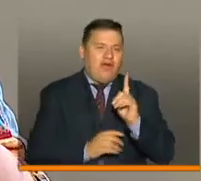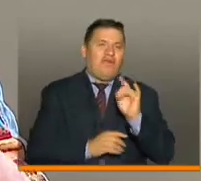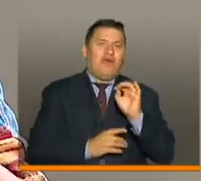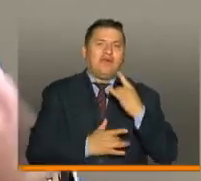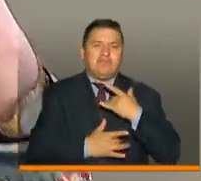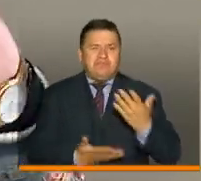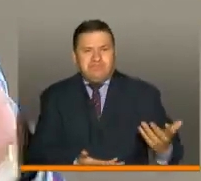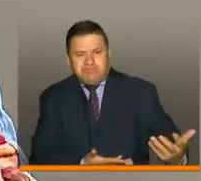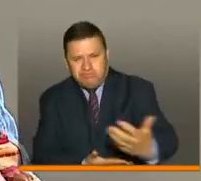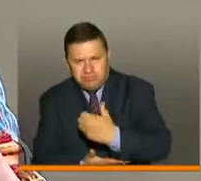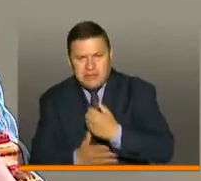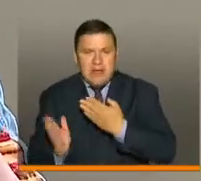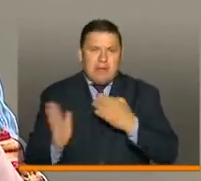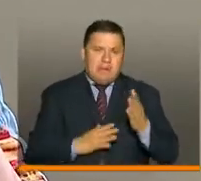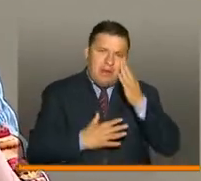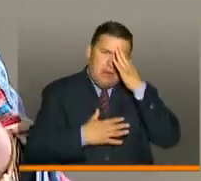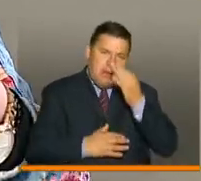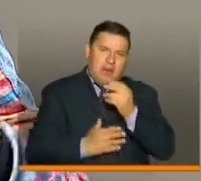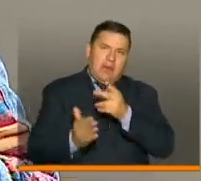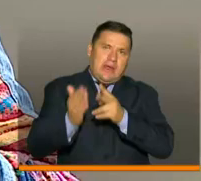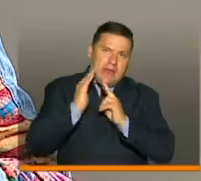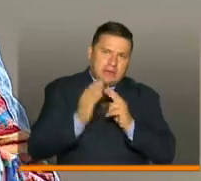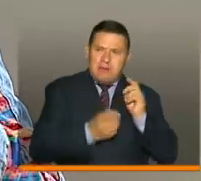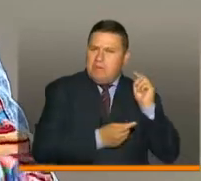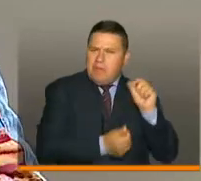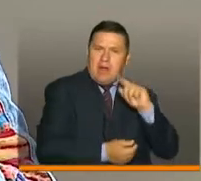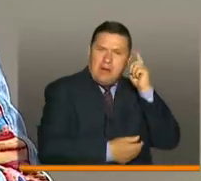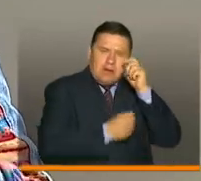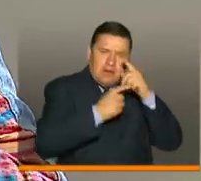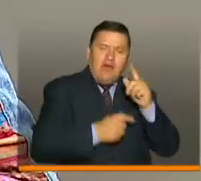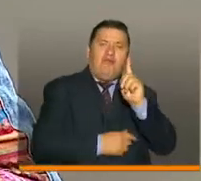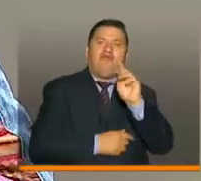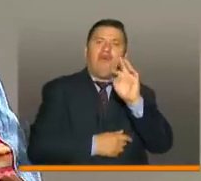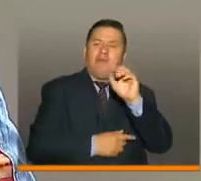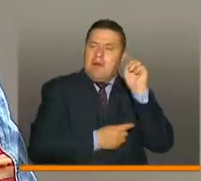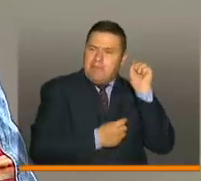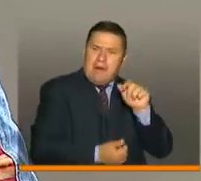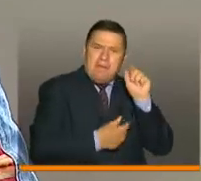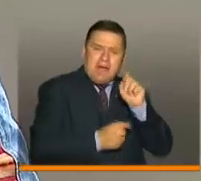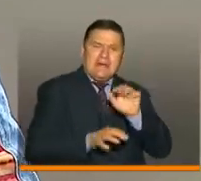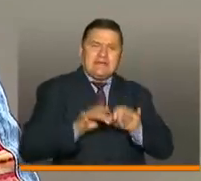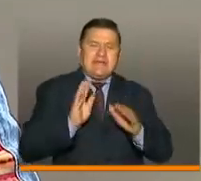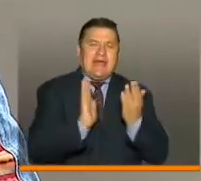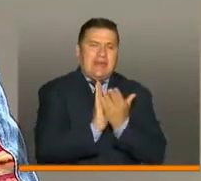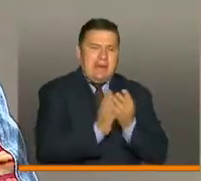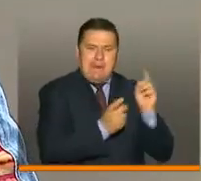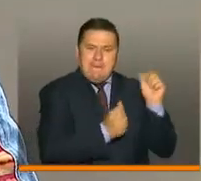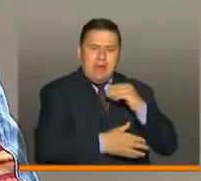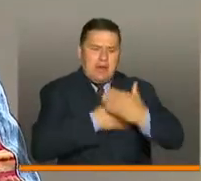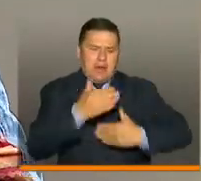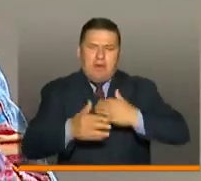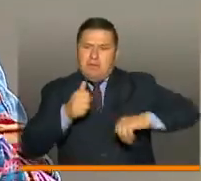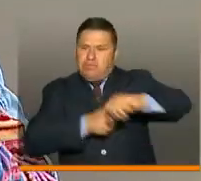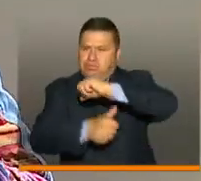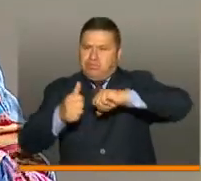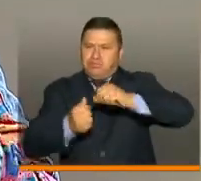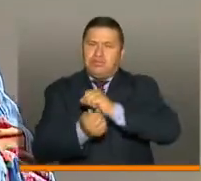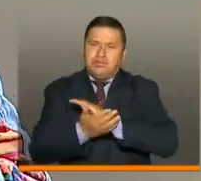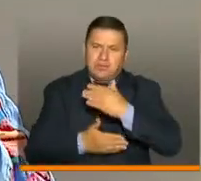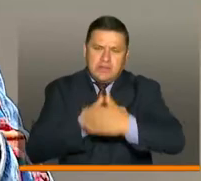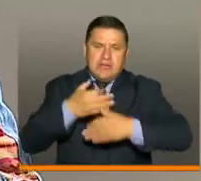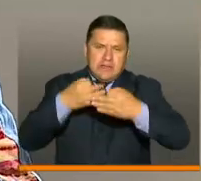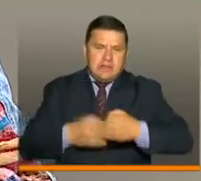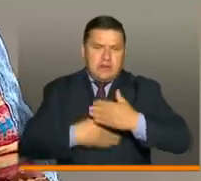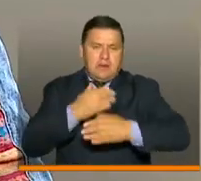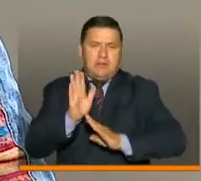de Solidaridad, al Plan de Alivios de ICETEX, los recursos del FOME con los que ya cuentan las Secretarías de Educación para un proceso de retorno gradual,